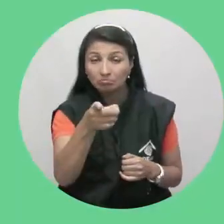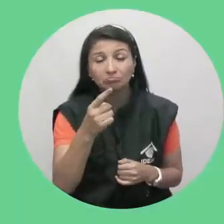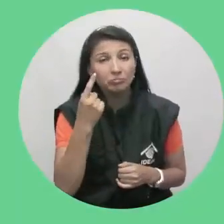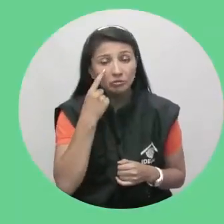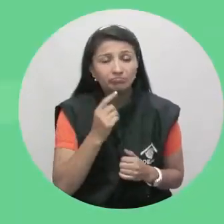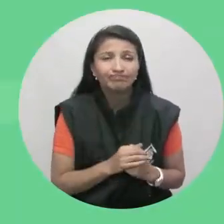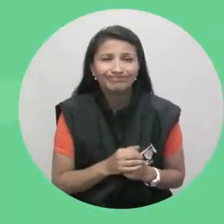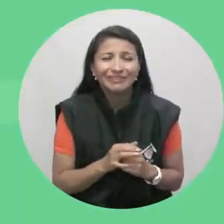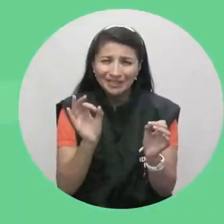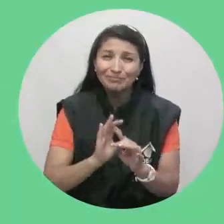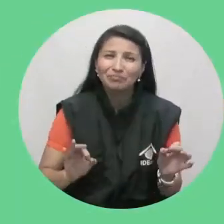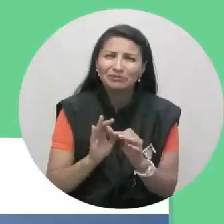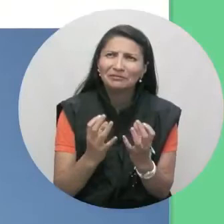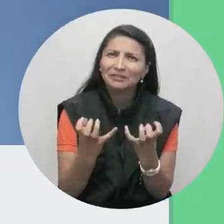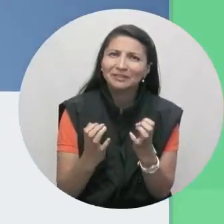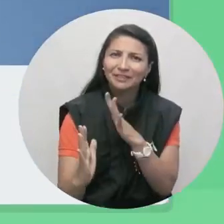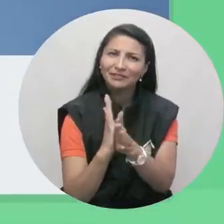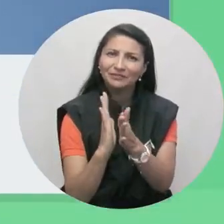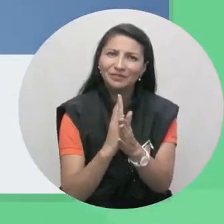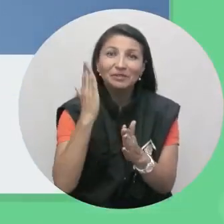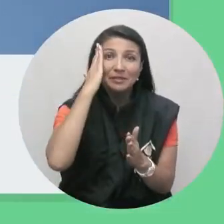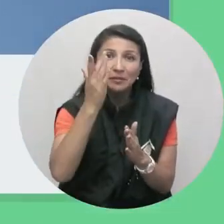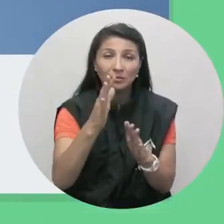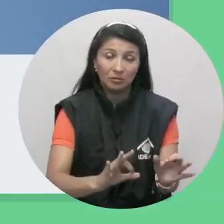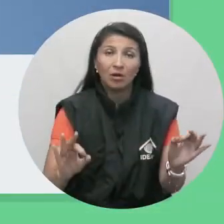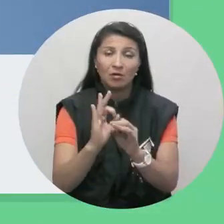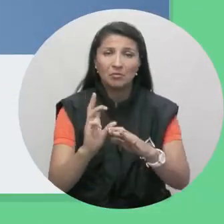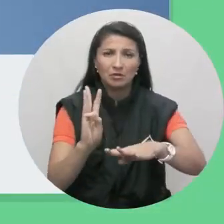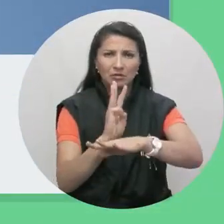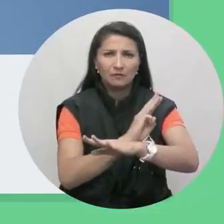Para mayor información sobre el pronóstico del tiempo, visítenos en